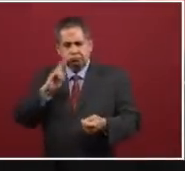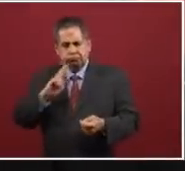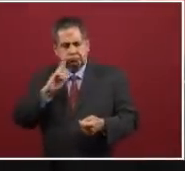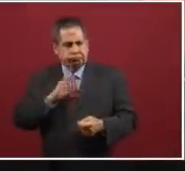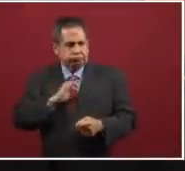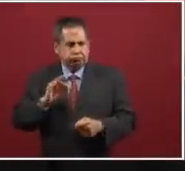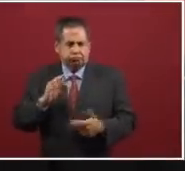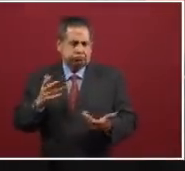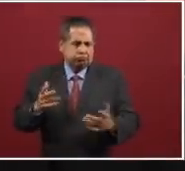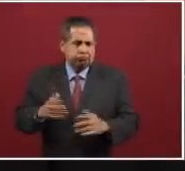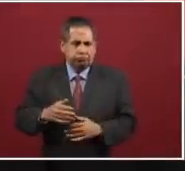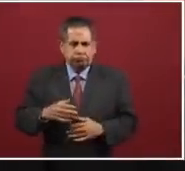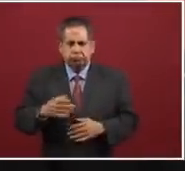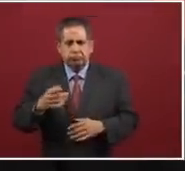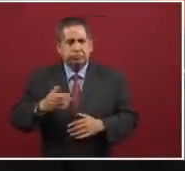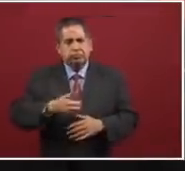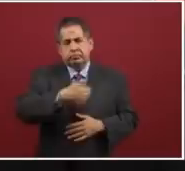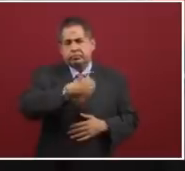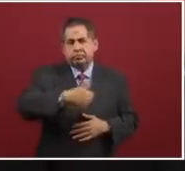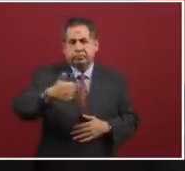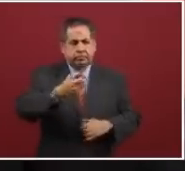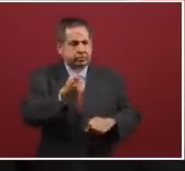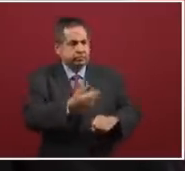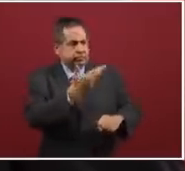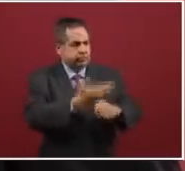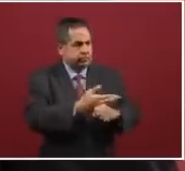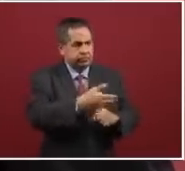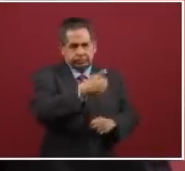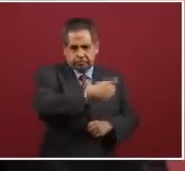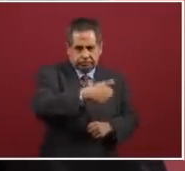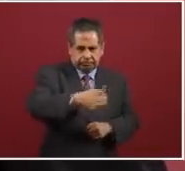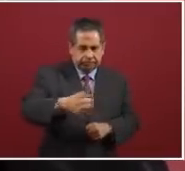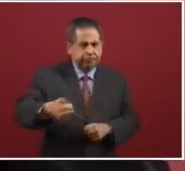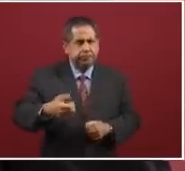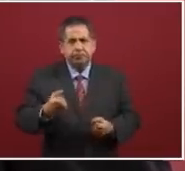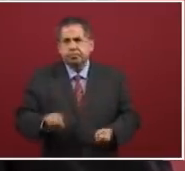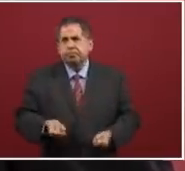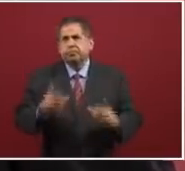por secretaría y por